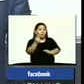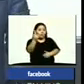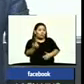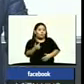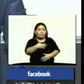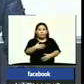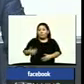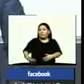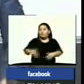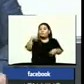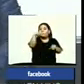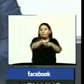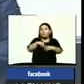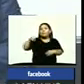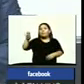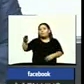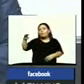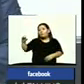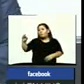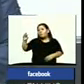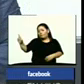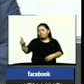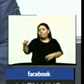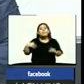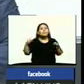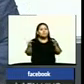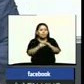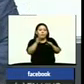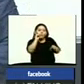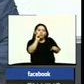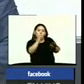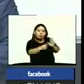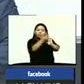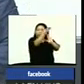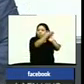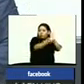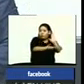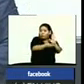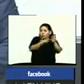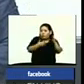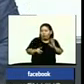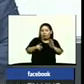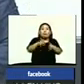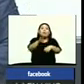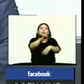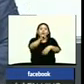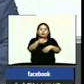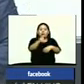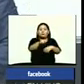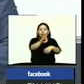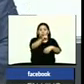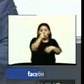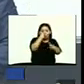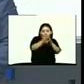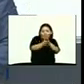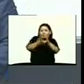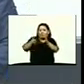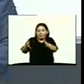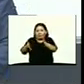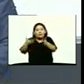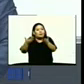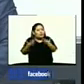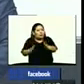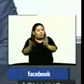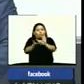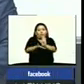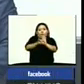Banco Central de Reserva presentó su balance económico del país respecto al segundo trimestre de este 2019. La economía creció